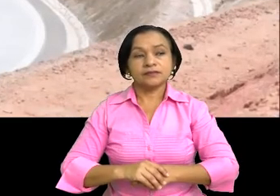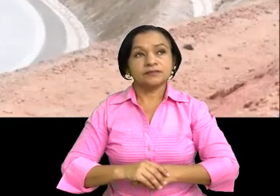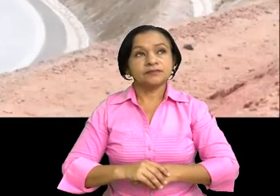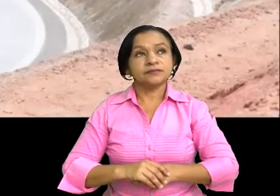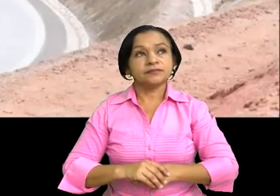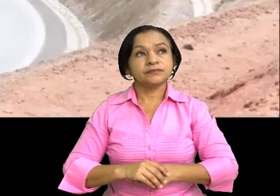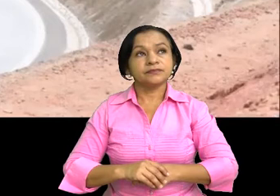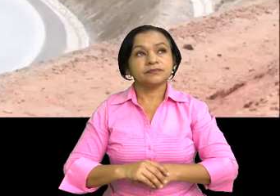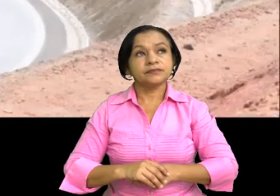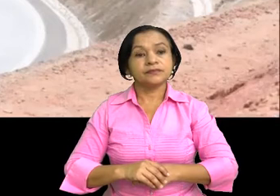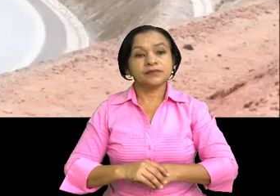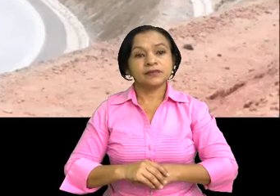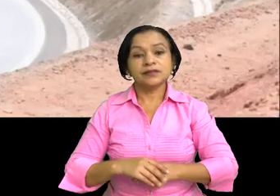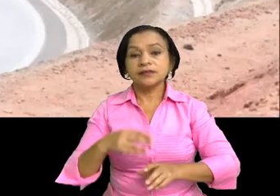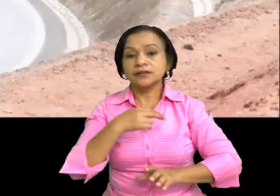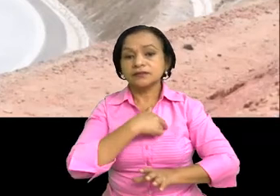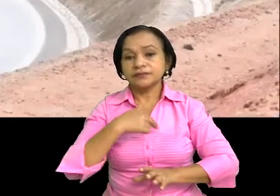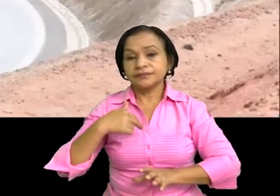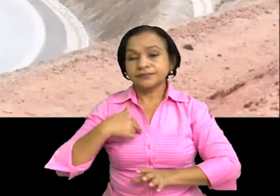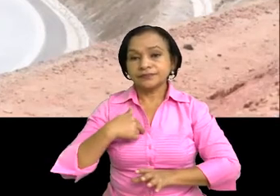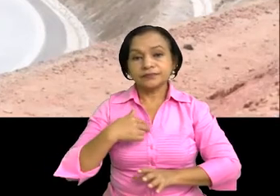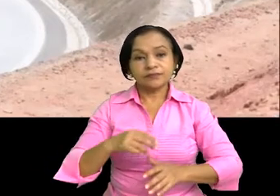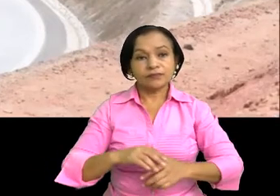hemos realizado ya